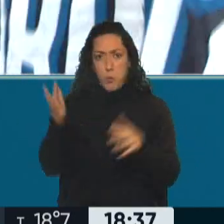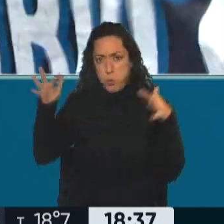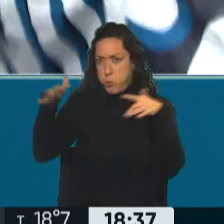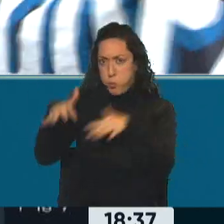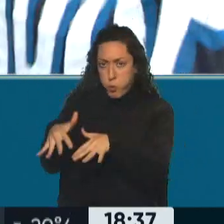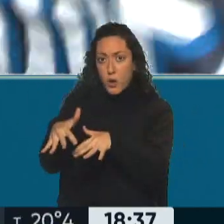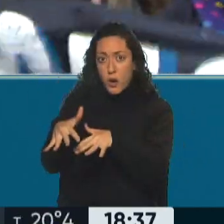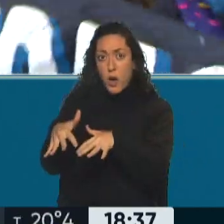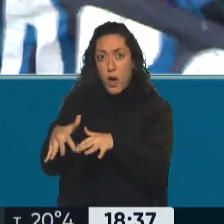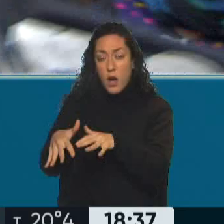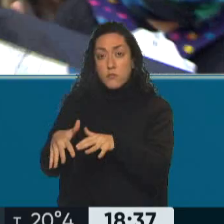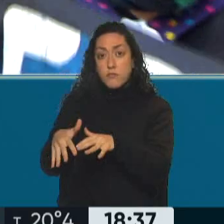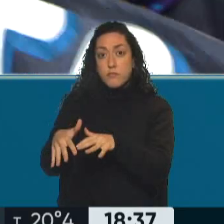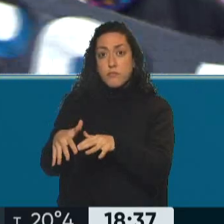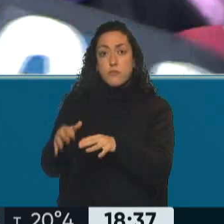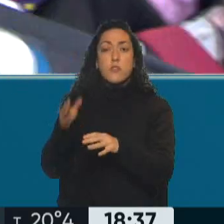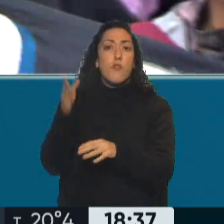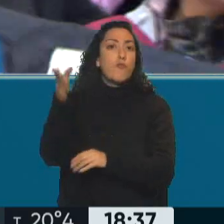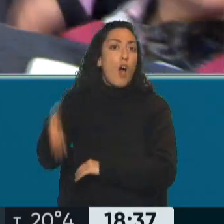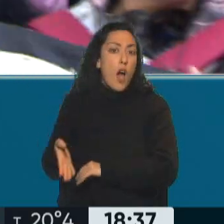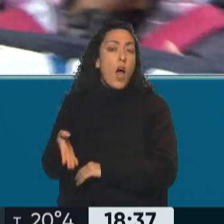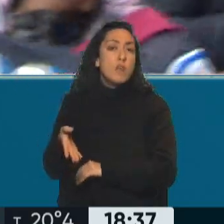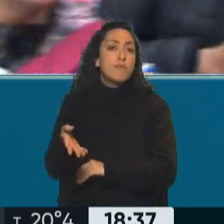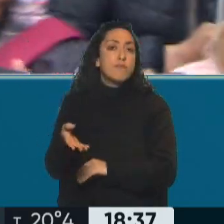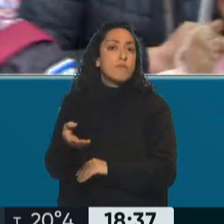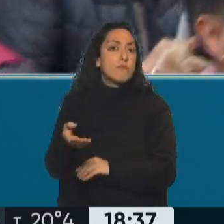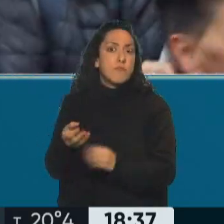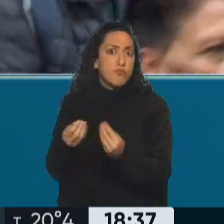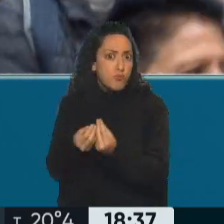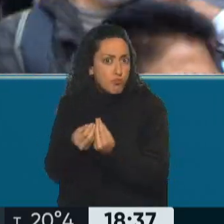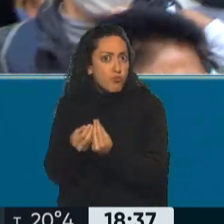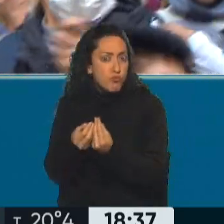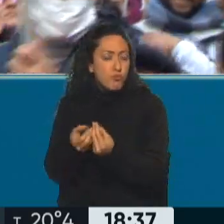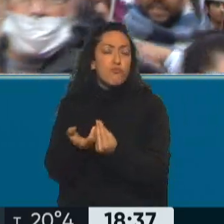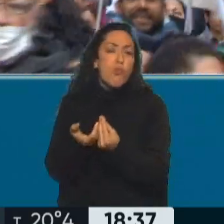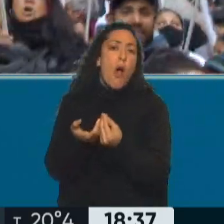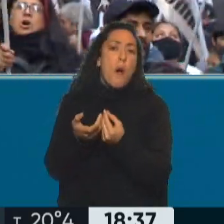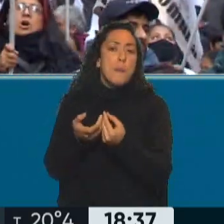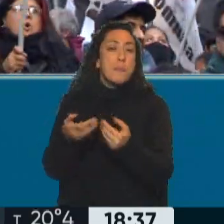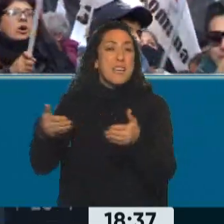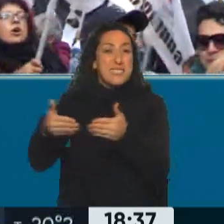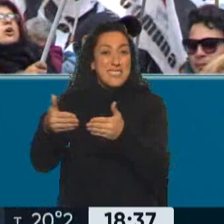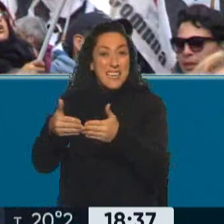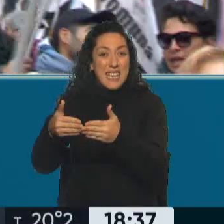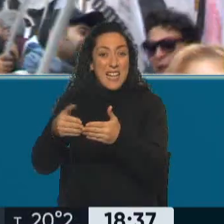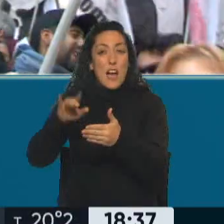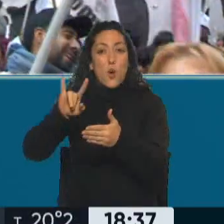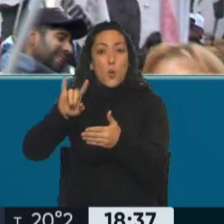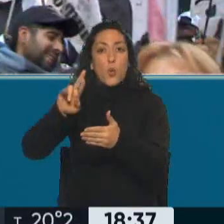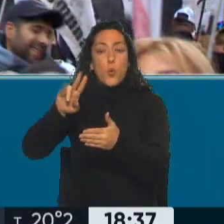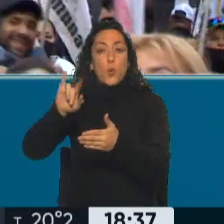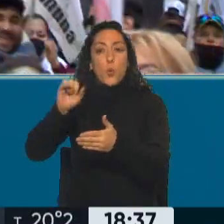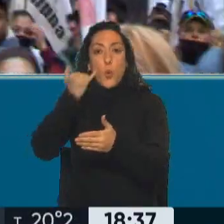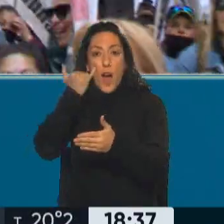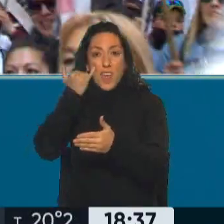acercaron hasta este lugar colmando gran parte de la esquina de uruguay y juncal que